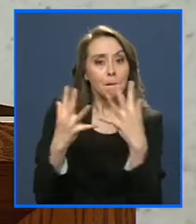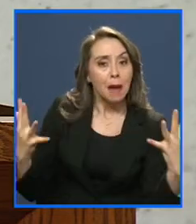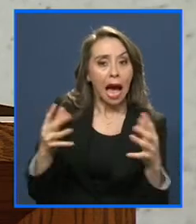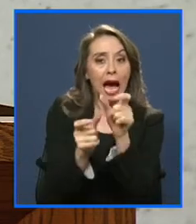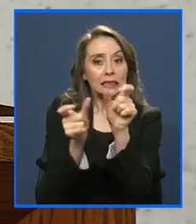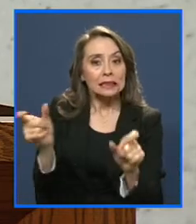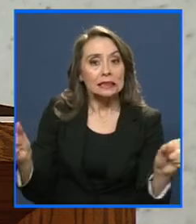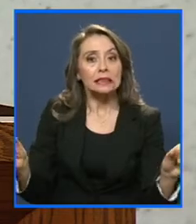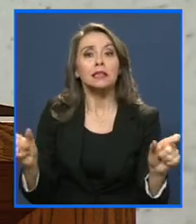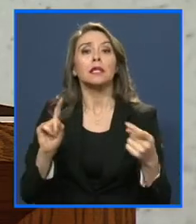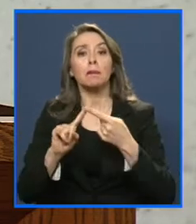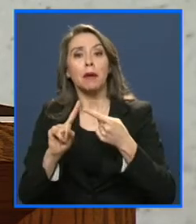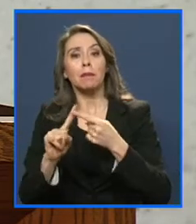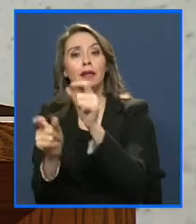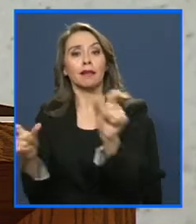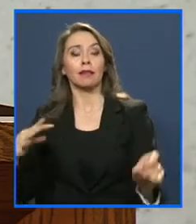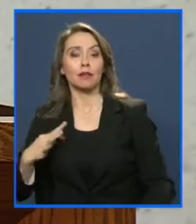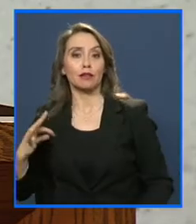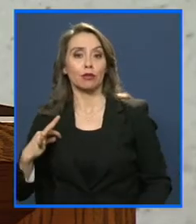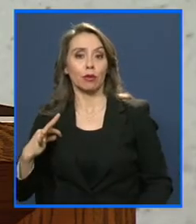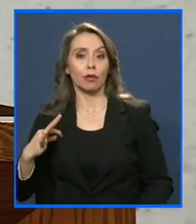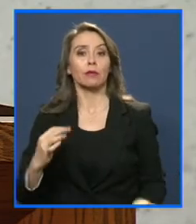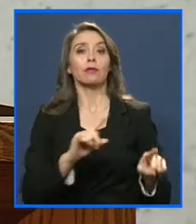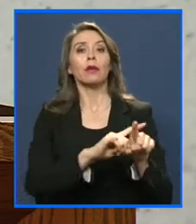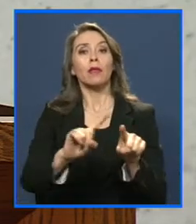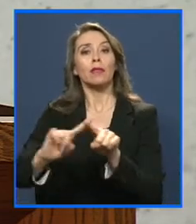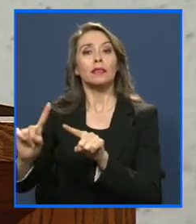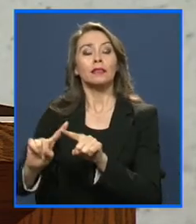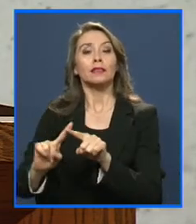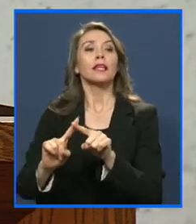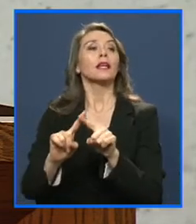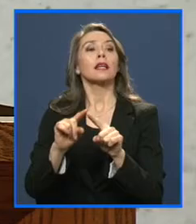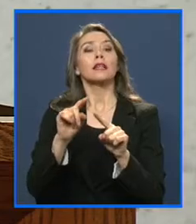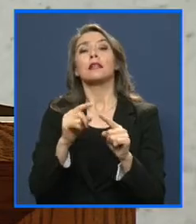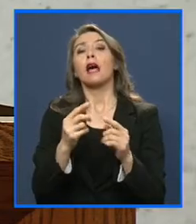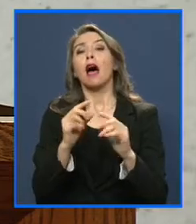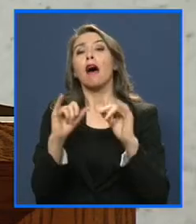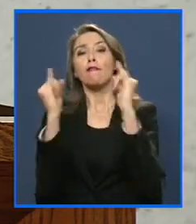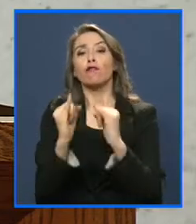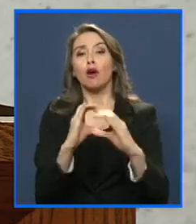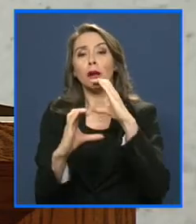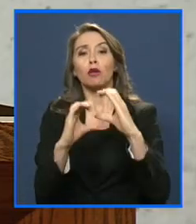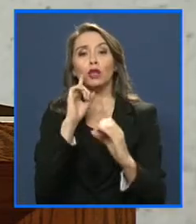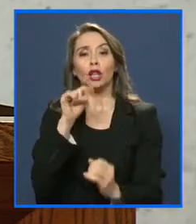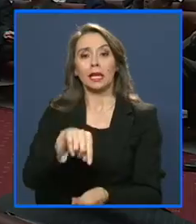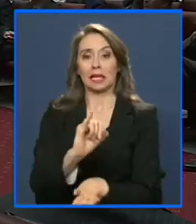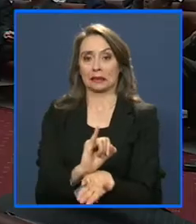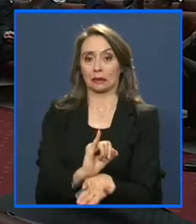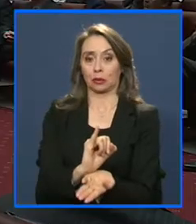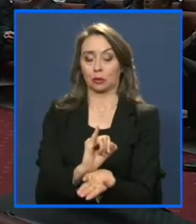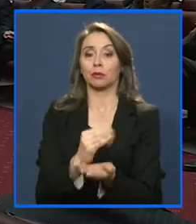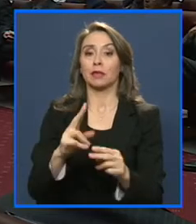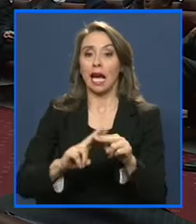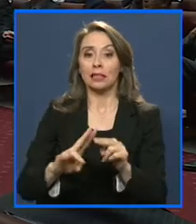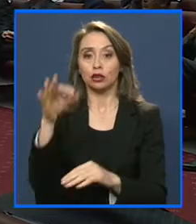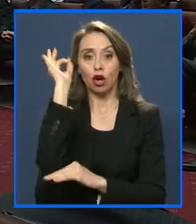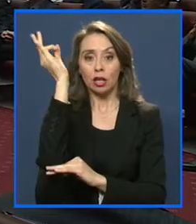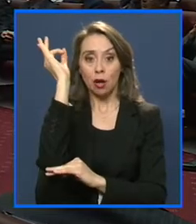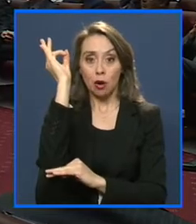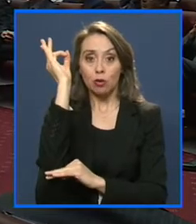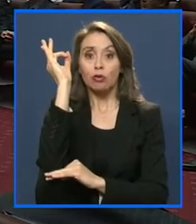permanente con la ciudadanía a través de las diversas plataformas institucionales es así como hemos implementado sesiones legislativas